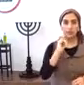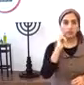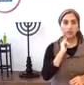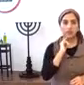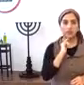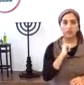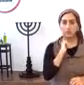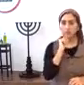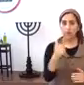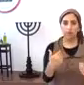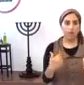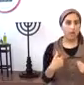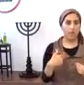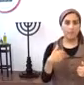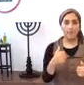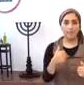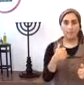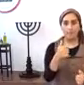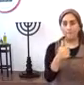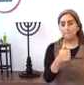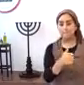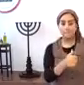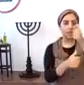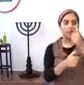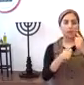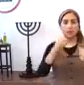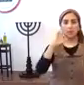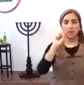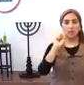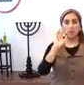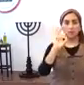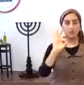Israel no tendrá dominio sobre Esaf